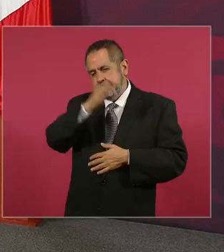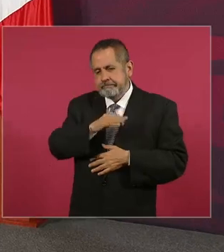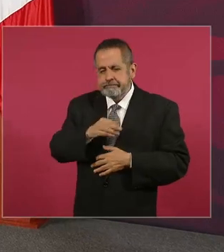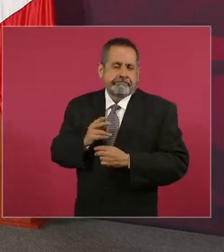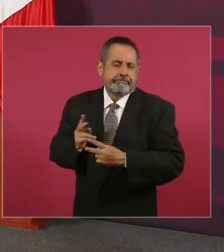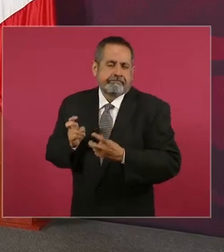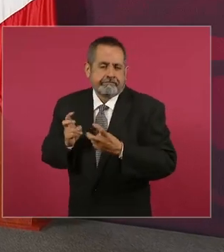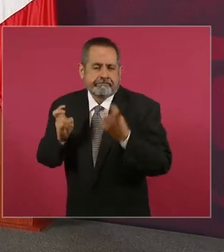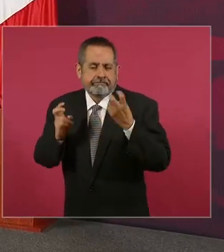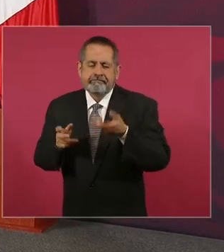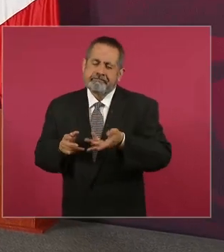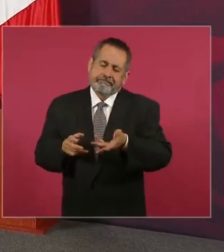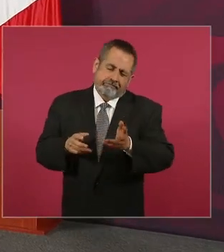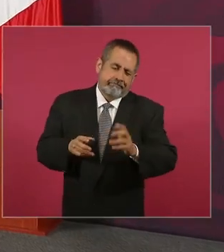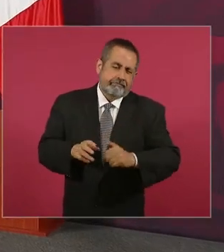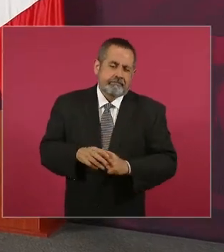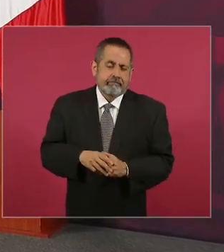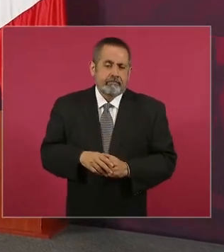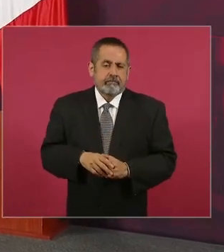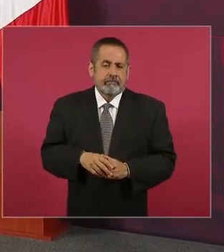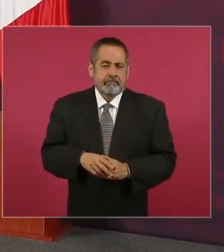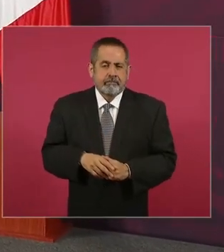como yo